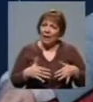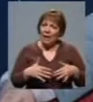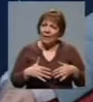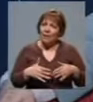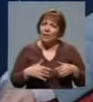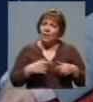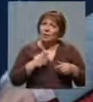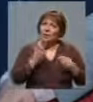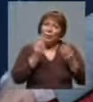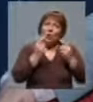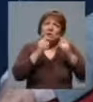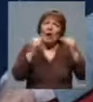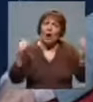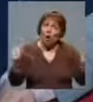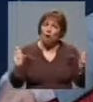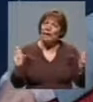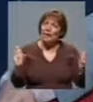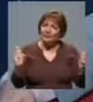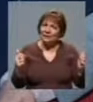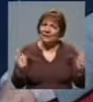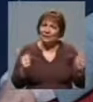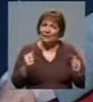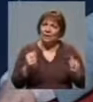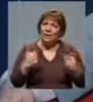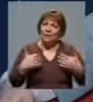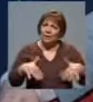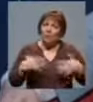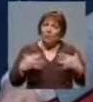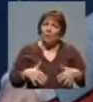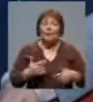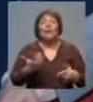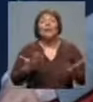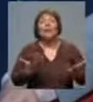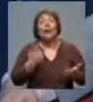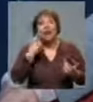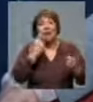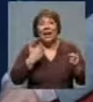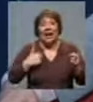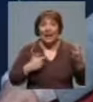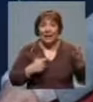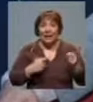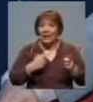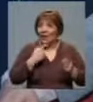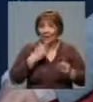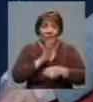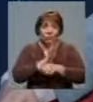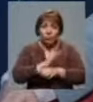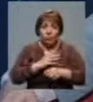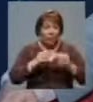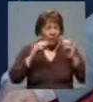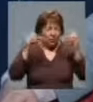con una cantidad de cosas importantes hay que ver que Argentina quedó de rodillas en el